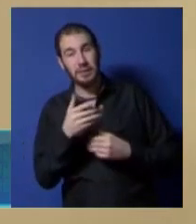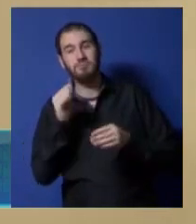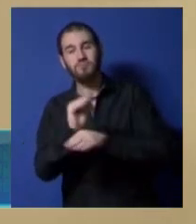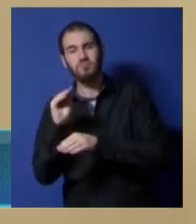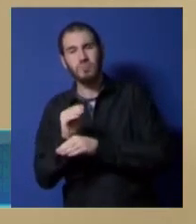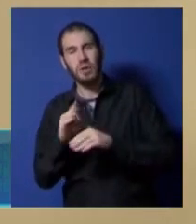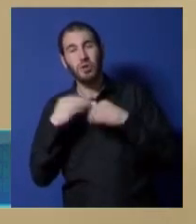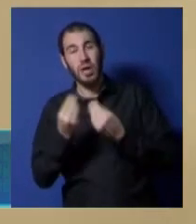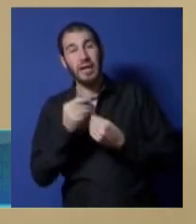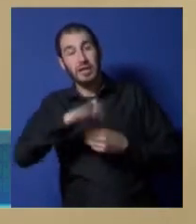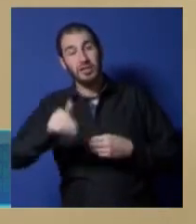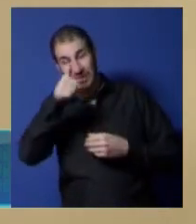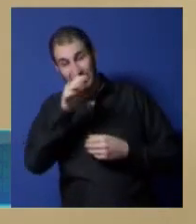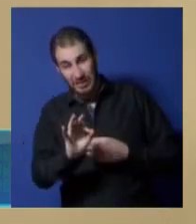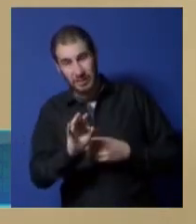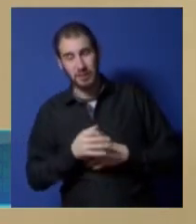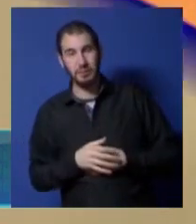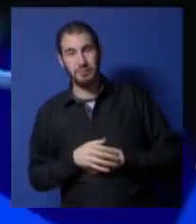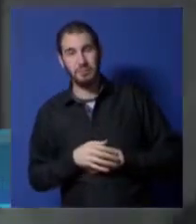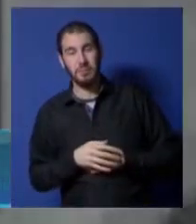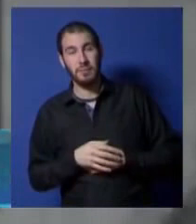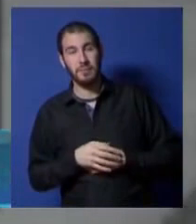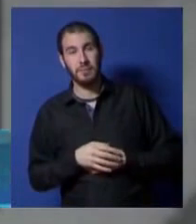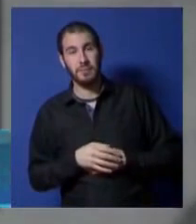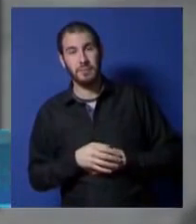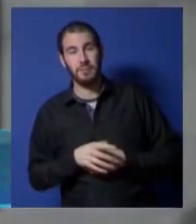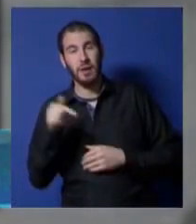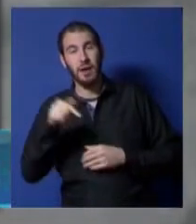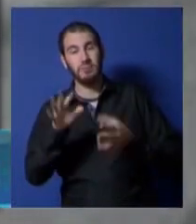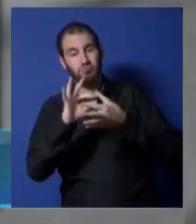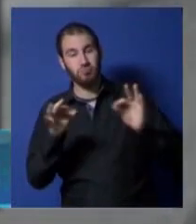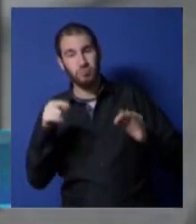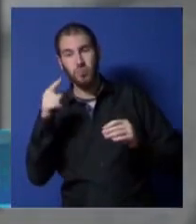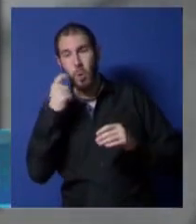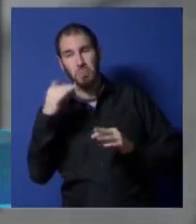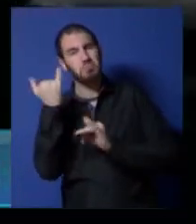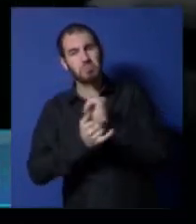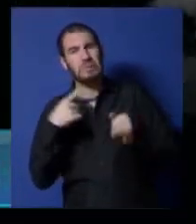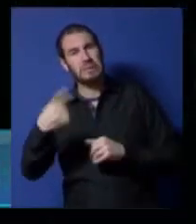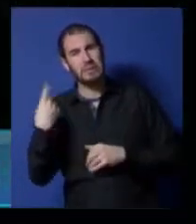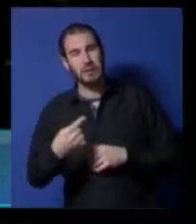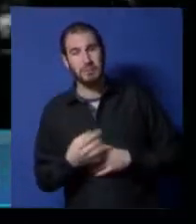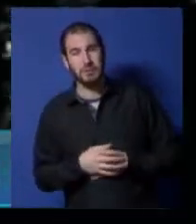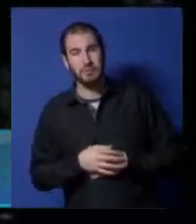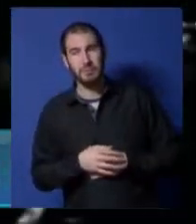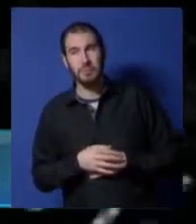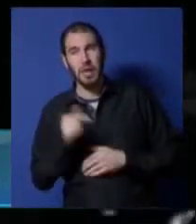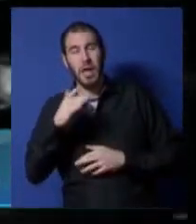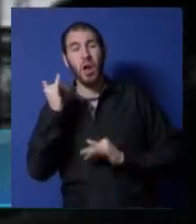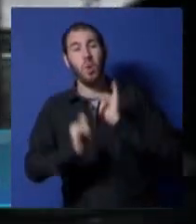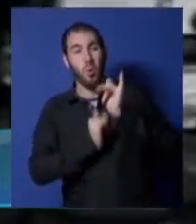comer a más de 60 chicos, ¿sí? En donde obviamente hay una frase que él siempre la repite. Él cuenta